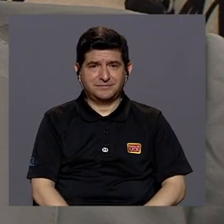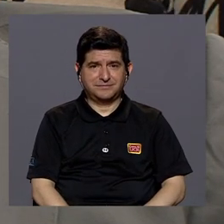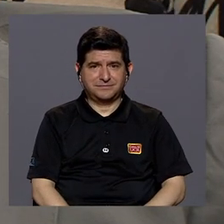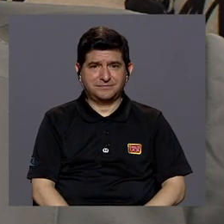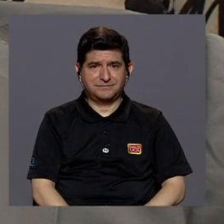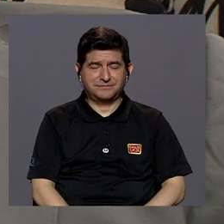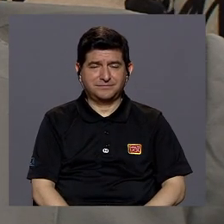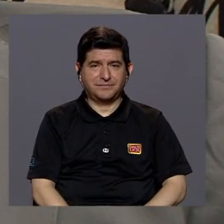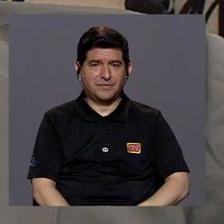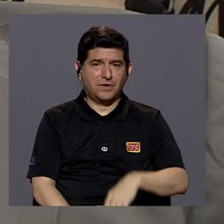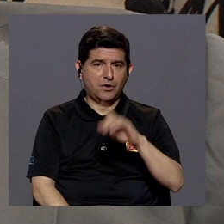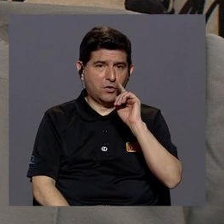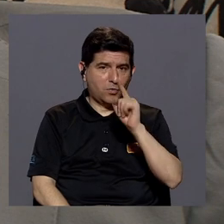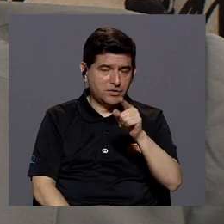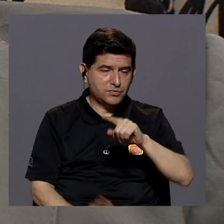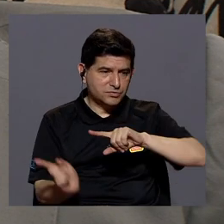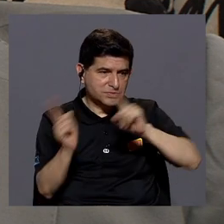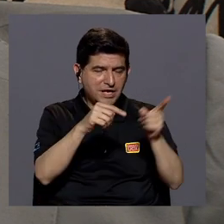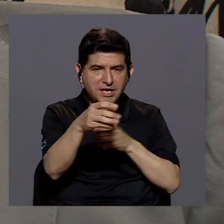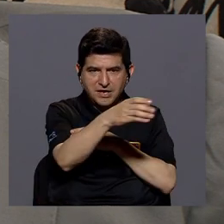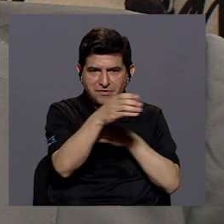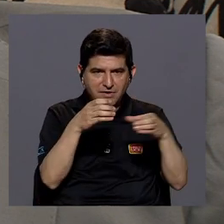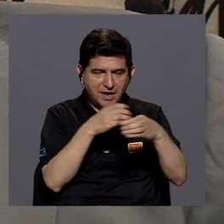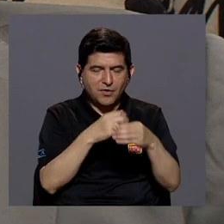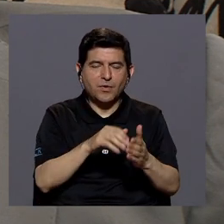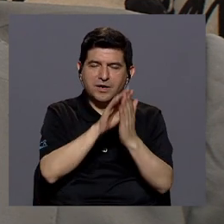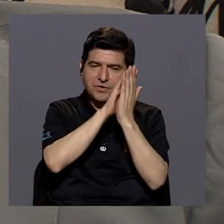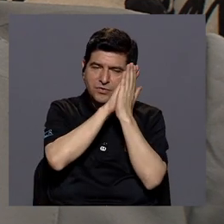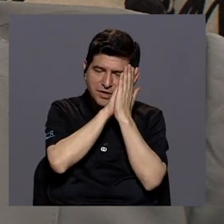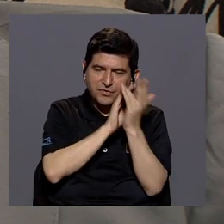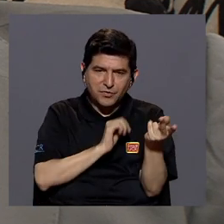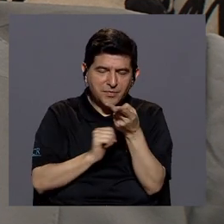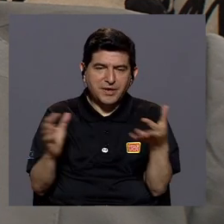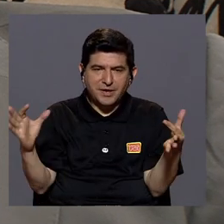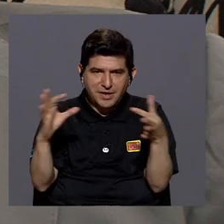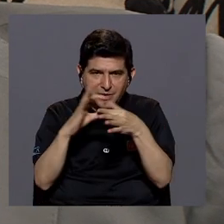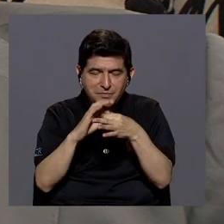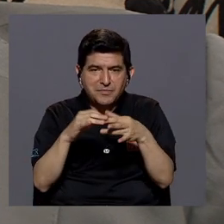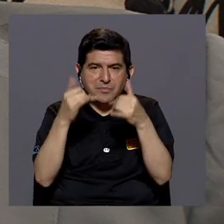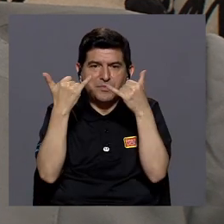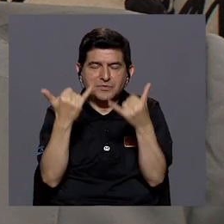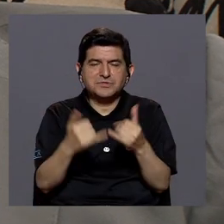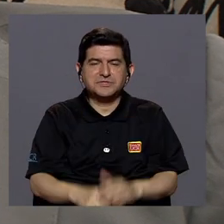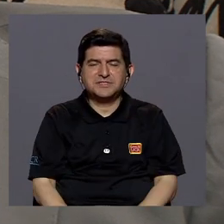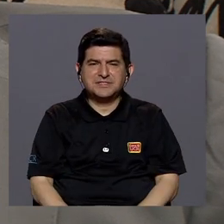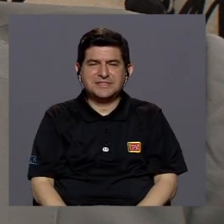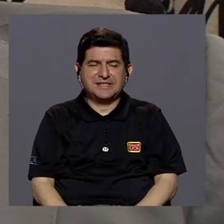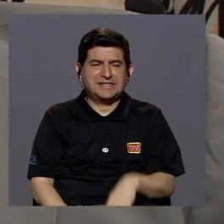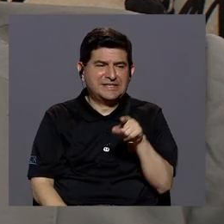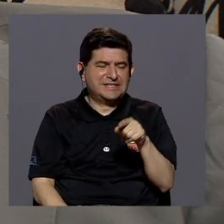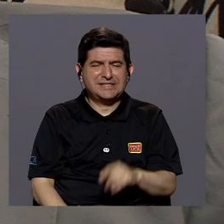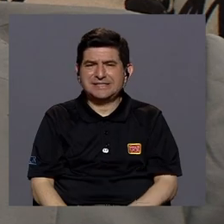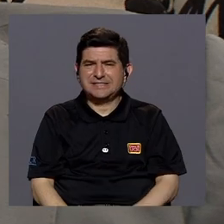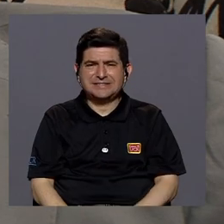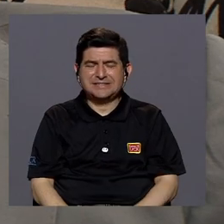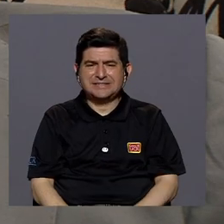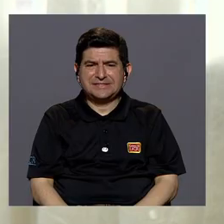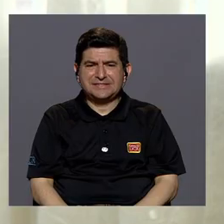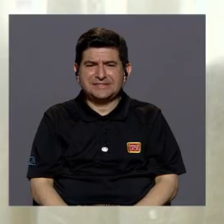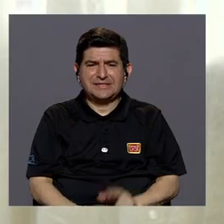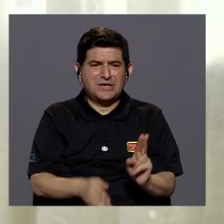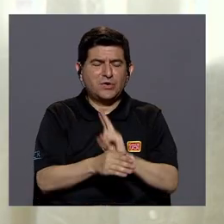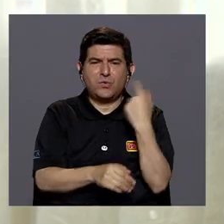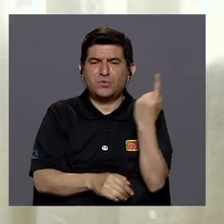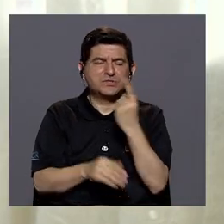cuando usted iba al cuarto de ella, en el que dormía usted con ella, ya se le hace irresistible entrar, nada más lo utiliza para